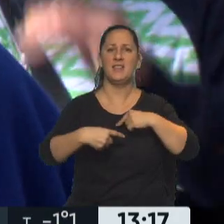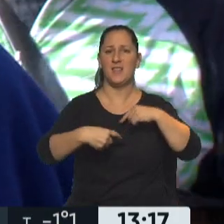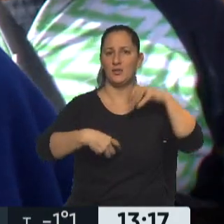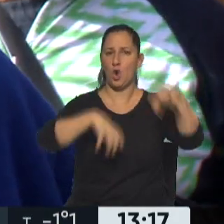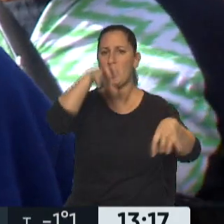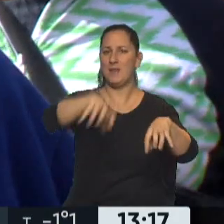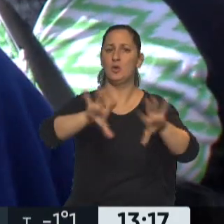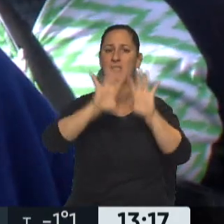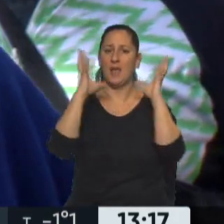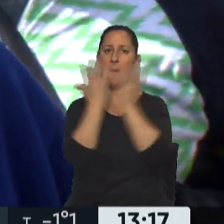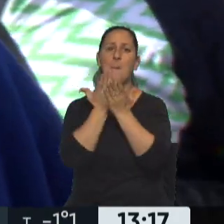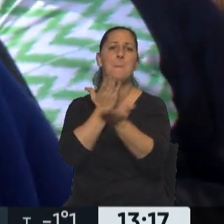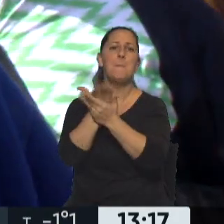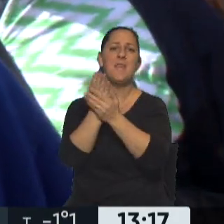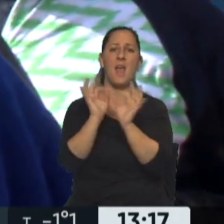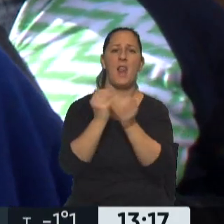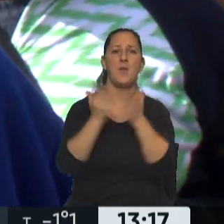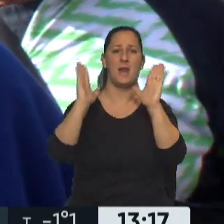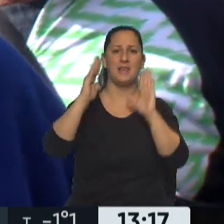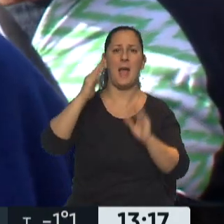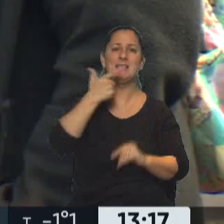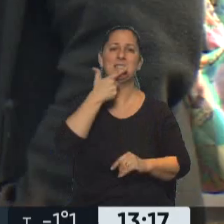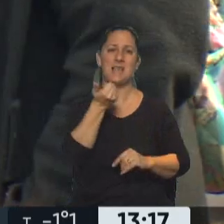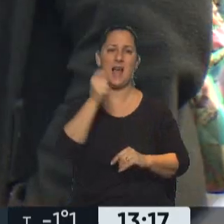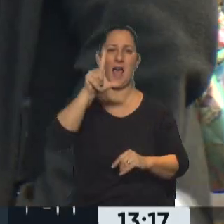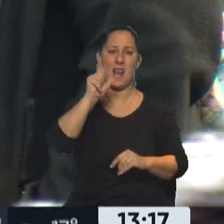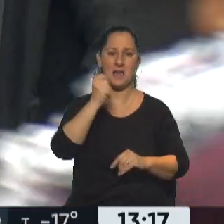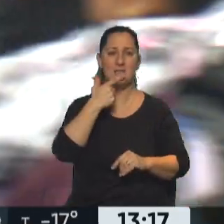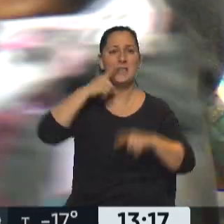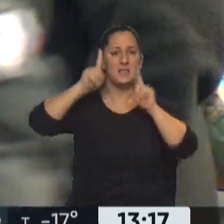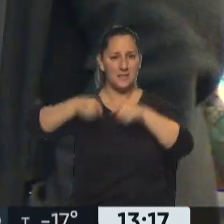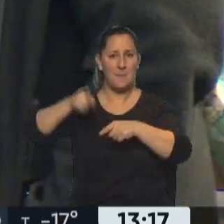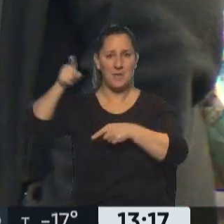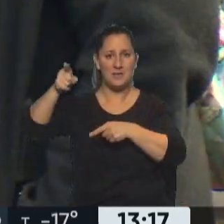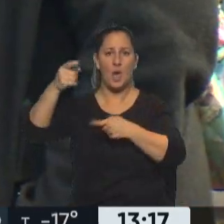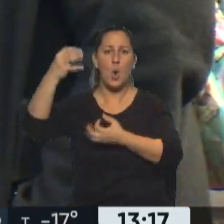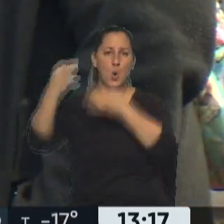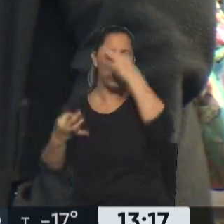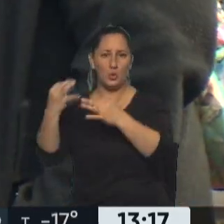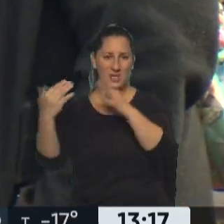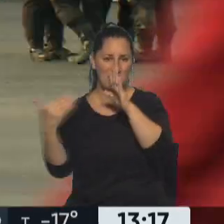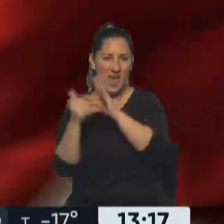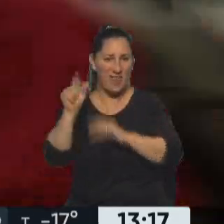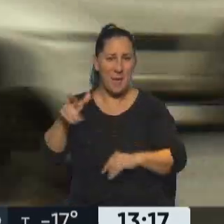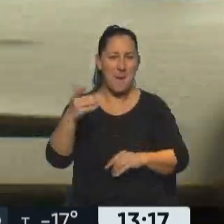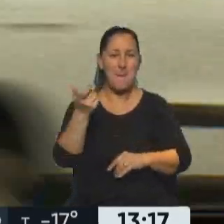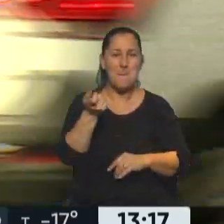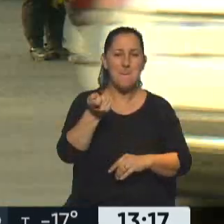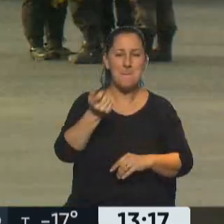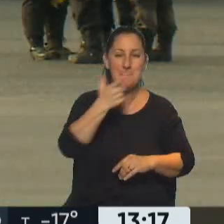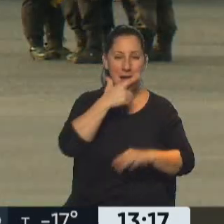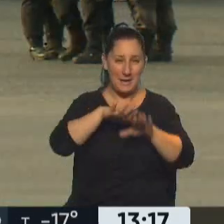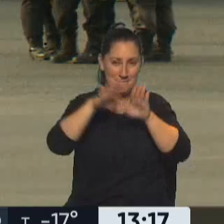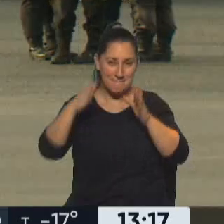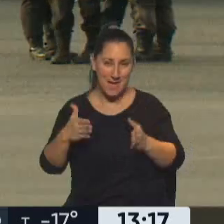han pedido la libertad de Milagro Sala. Y también a decirle de que esa mesa judicial del macrismo ha